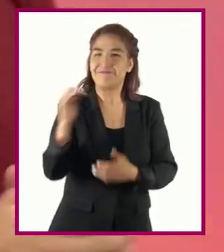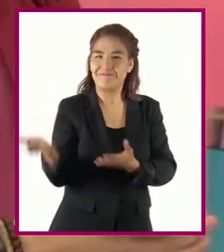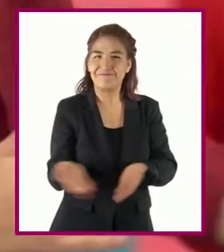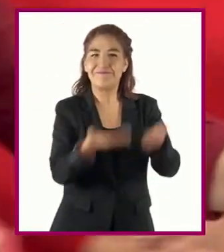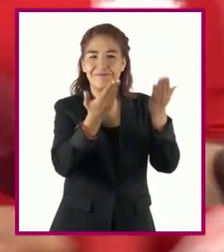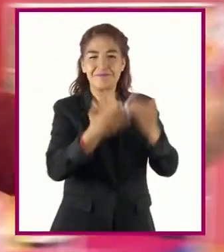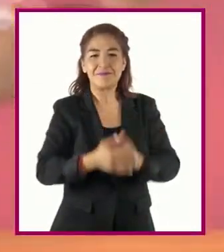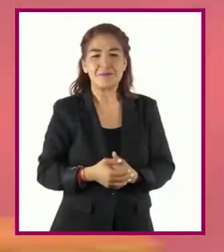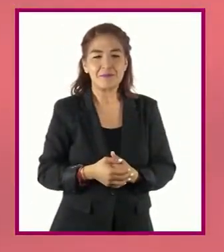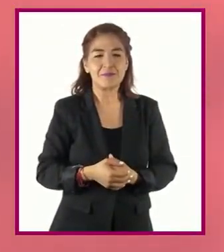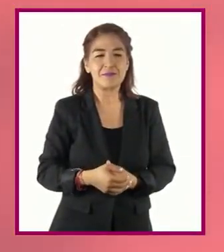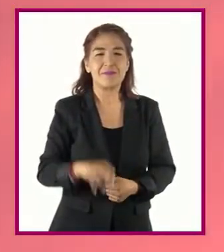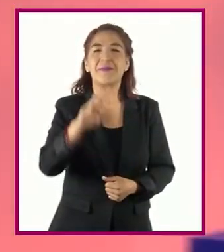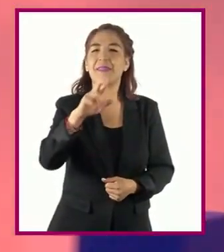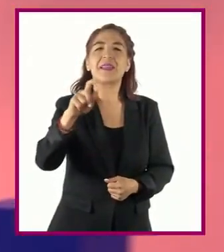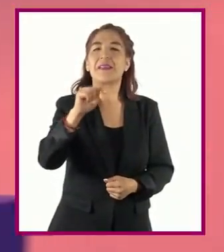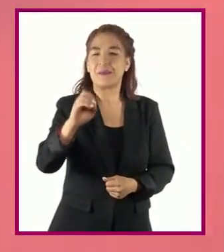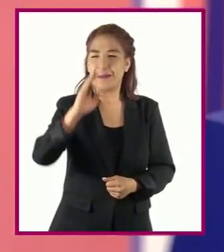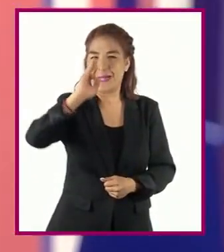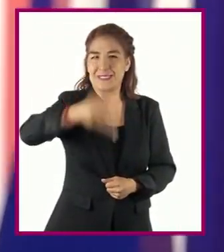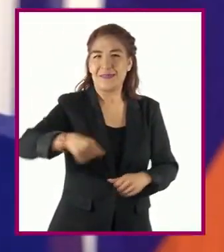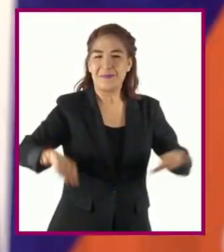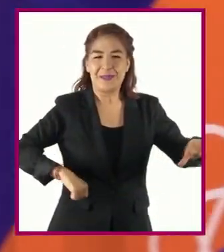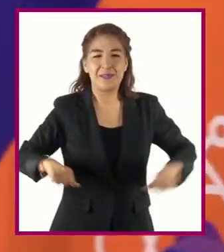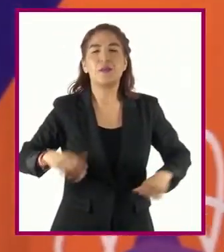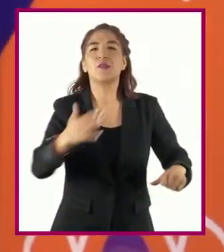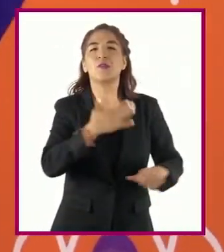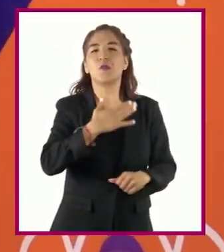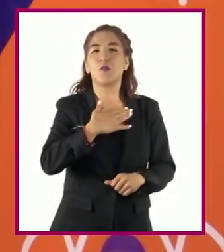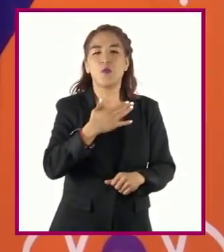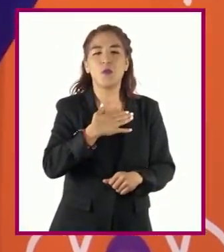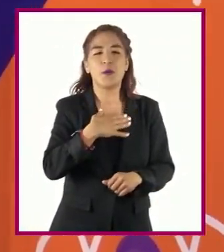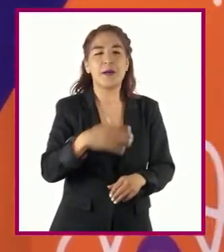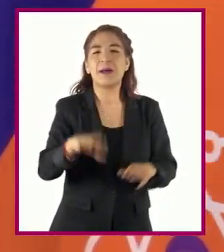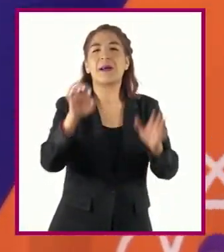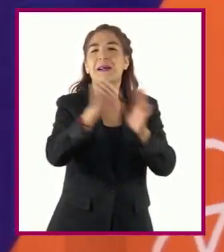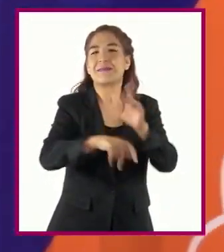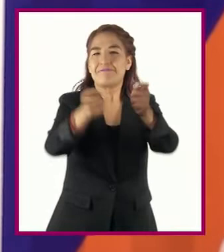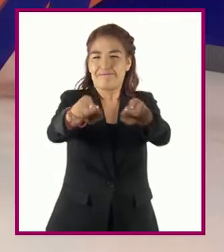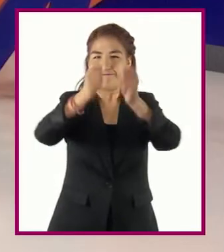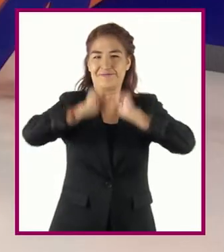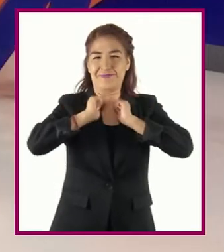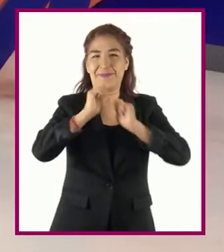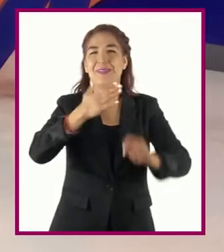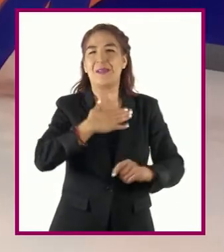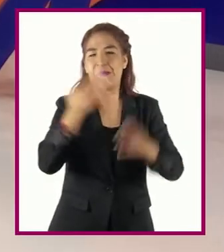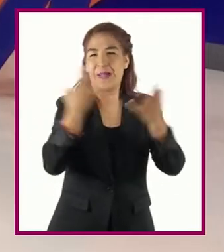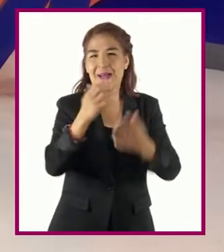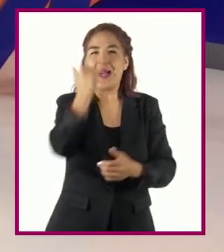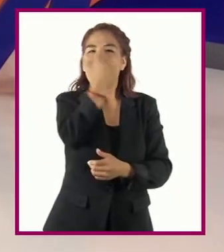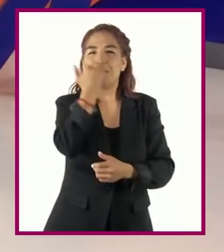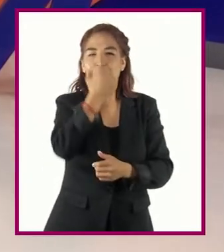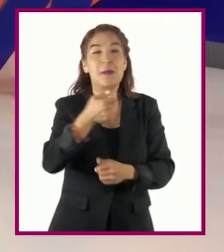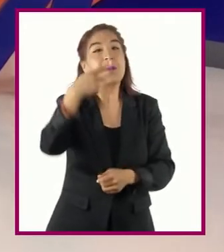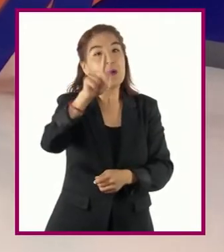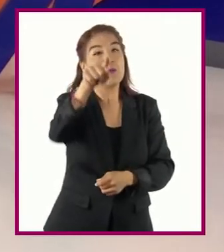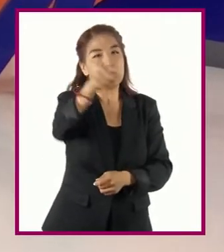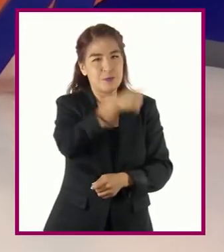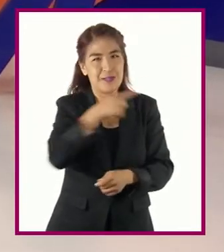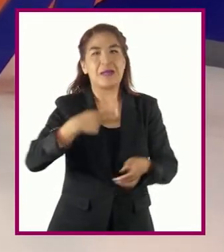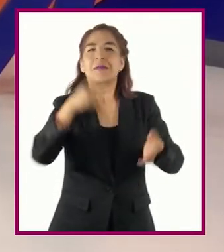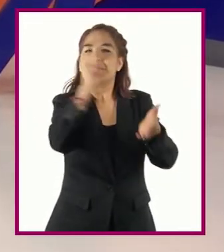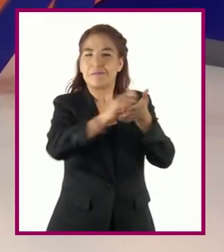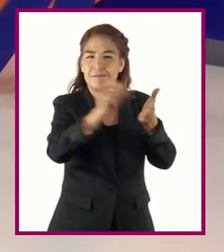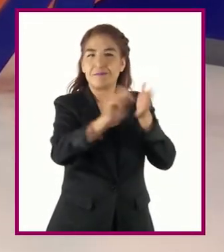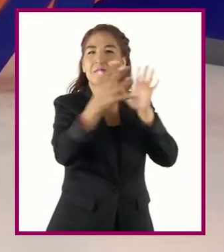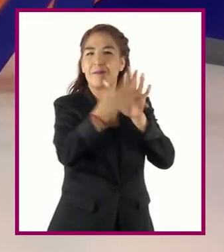profesora. Reto aceptado. Yo voy a representar a las alumnas y alumnos, pero no olviden escribir sus frases porque